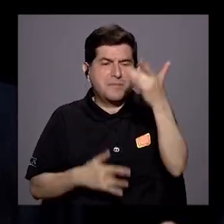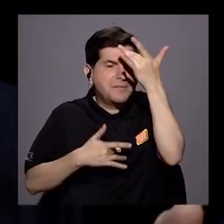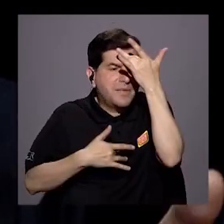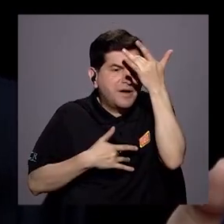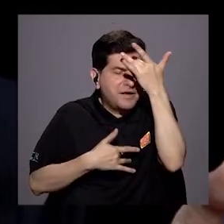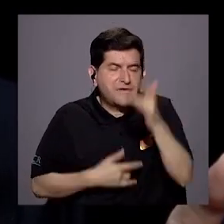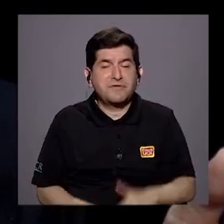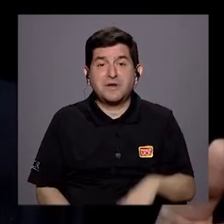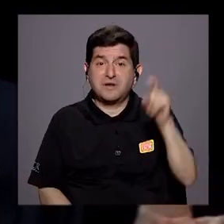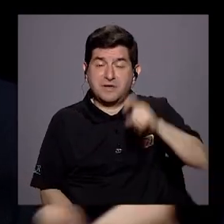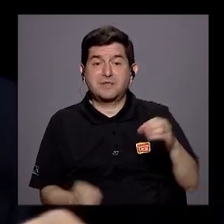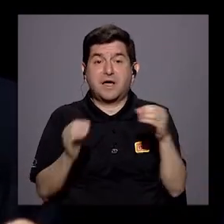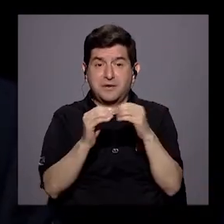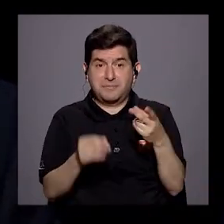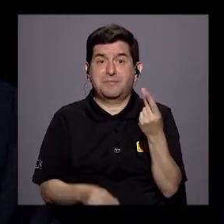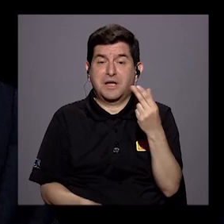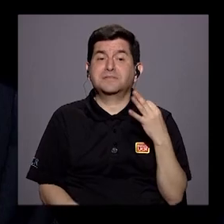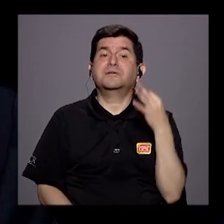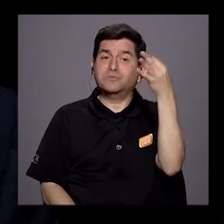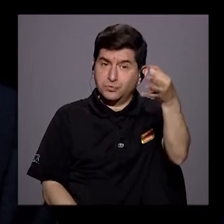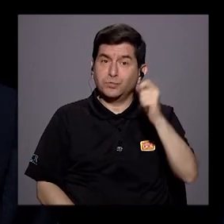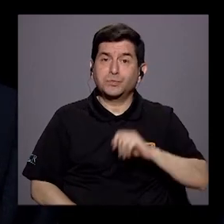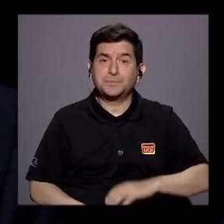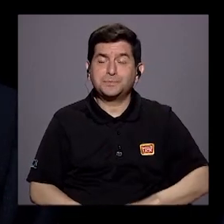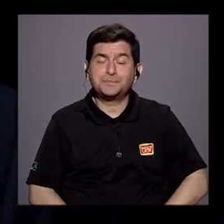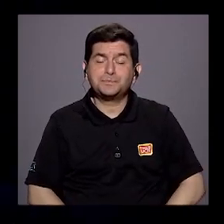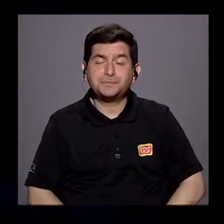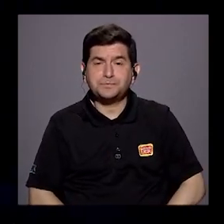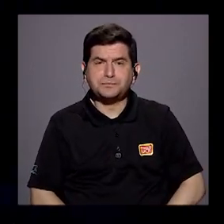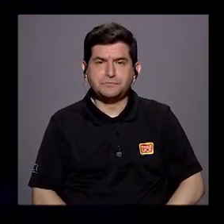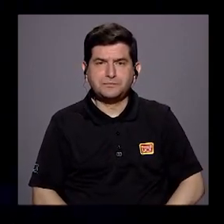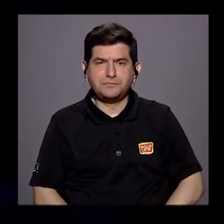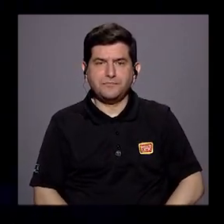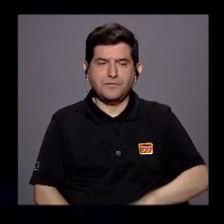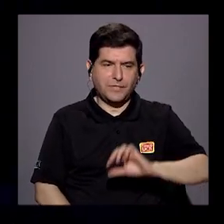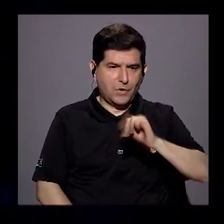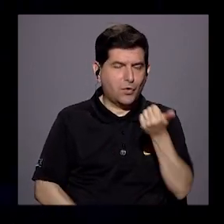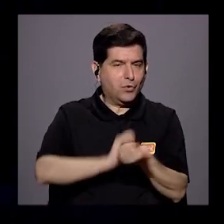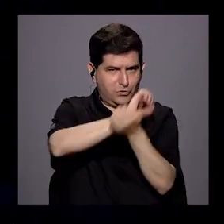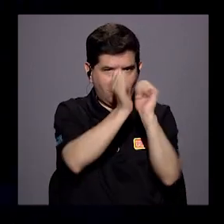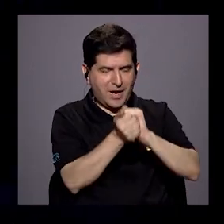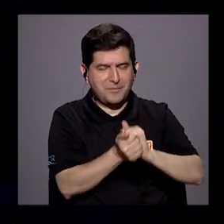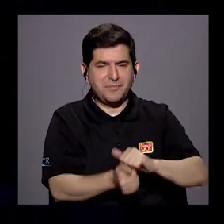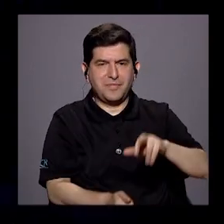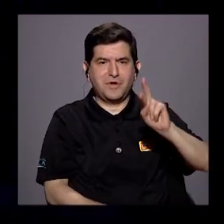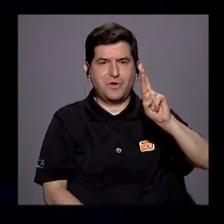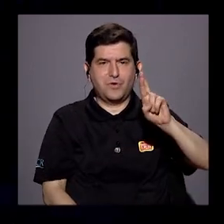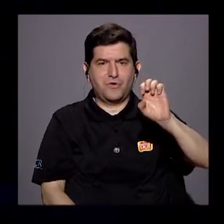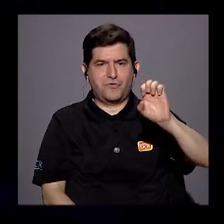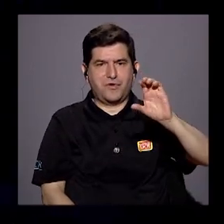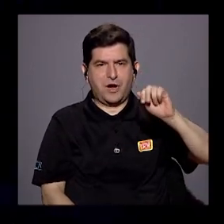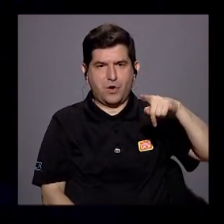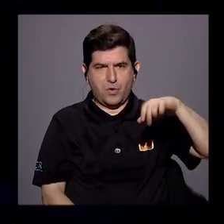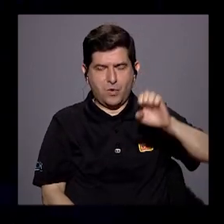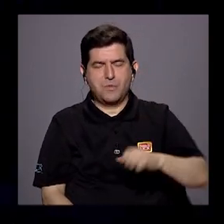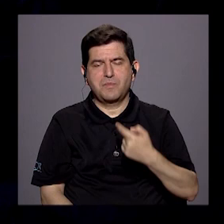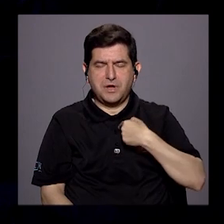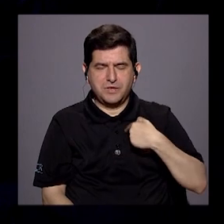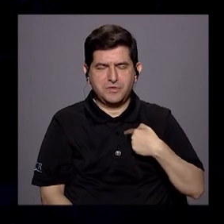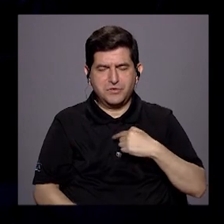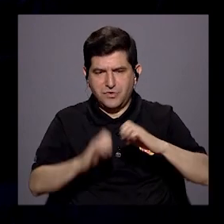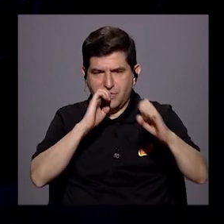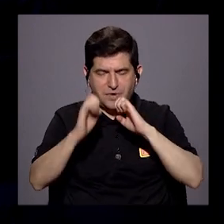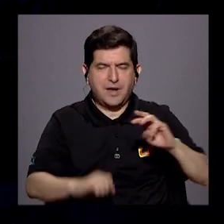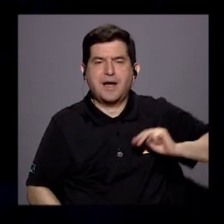enfermedad que va a ir necesitando más plata que el futuro otro salto recope entrevistó al ministro de ambiente